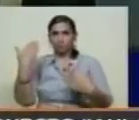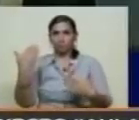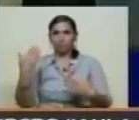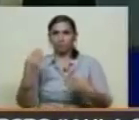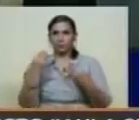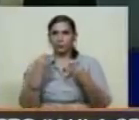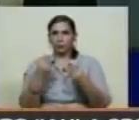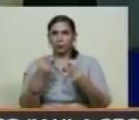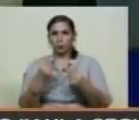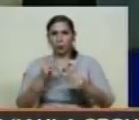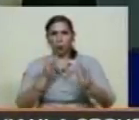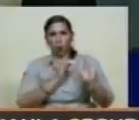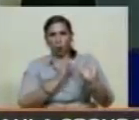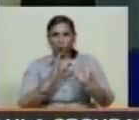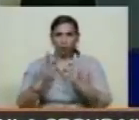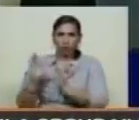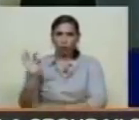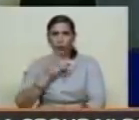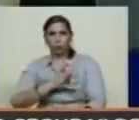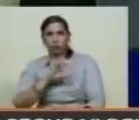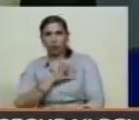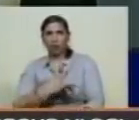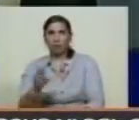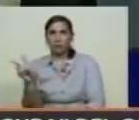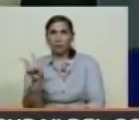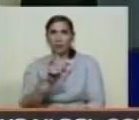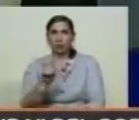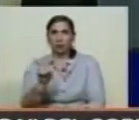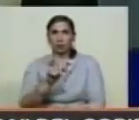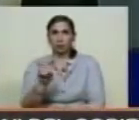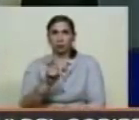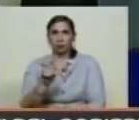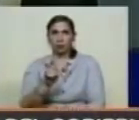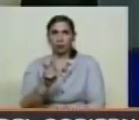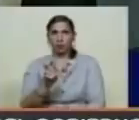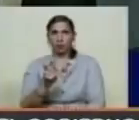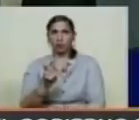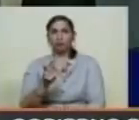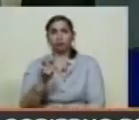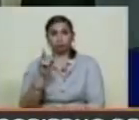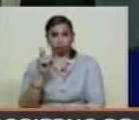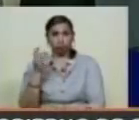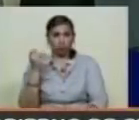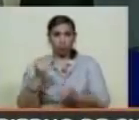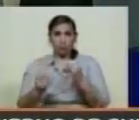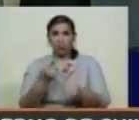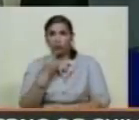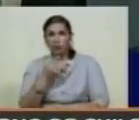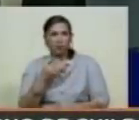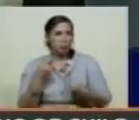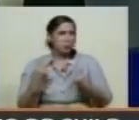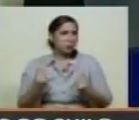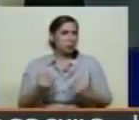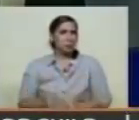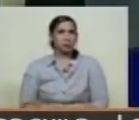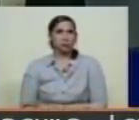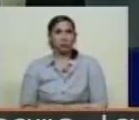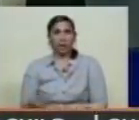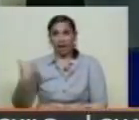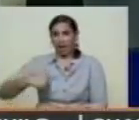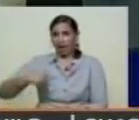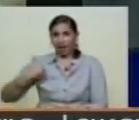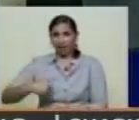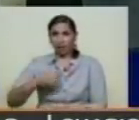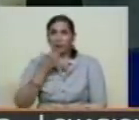organizaciones sociales de Venezuela. Es que termino diciendo, y lo buscaba como argentina, no